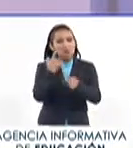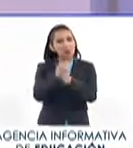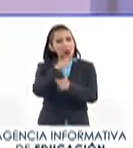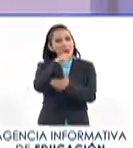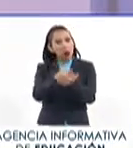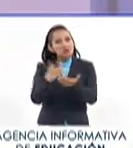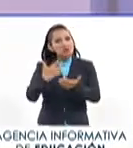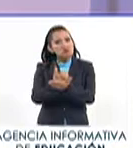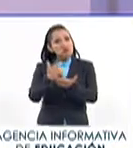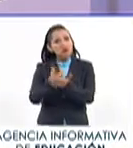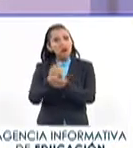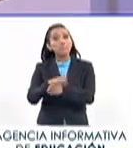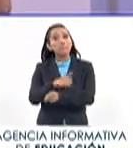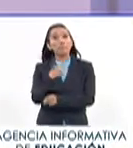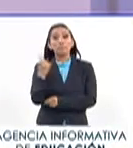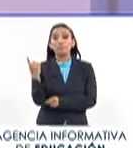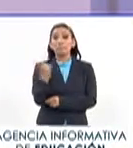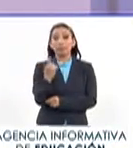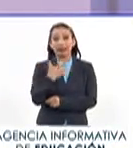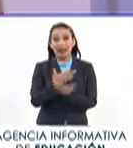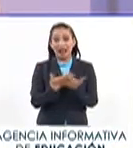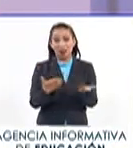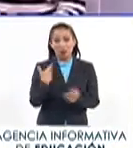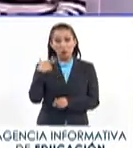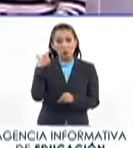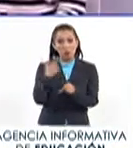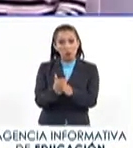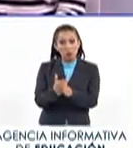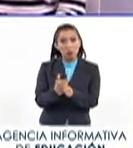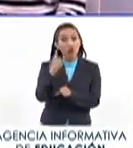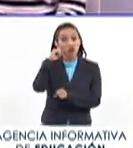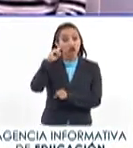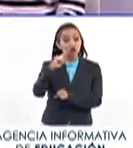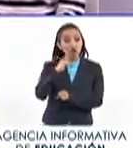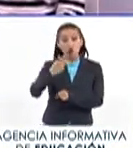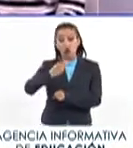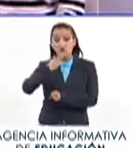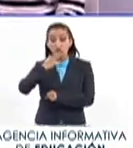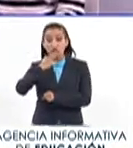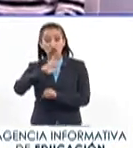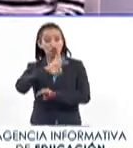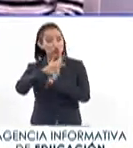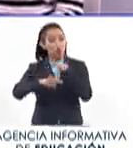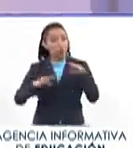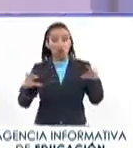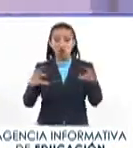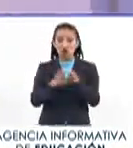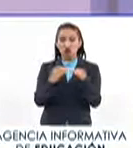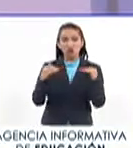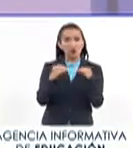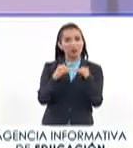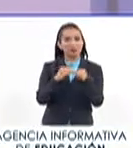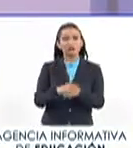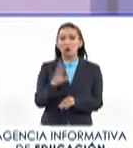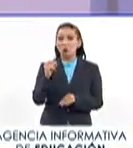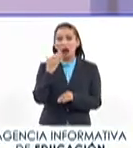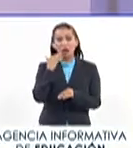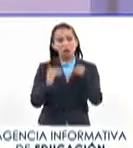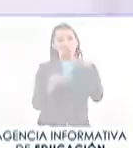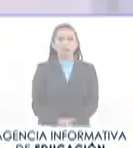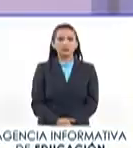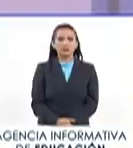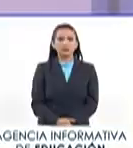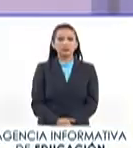primeros lugares. ¿Por qué? Porque ahora nos damos cuenta que sordos y oyentes todos estamos en el mismo nivel, no hay más o